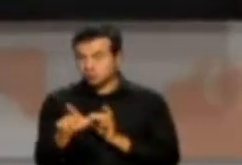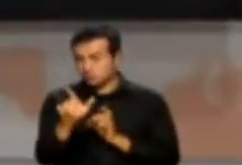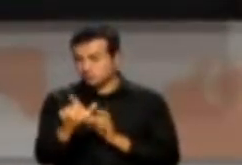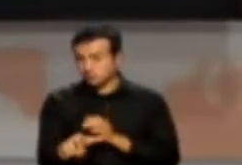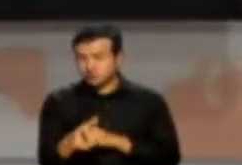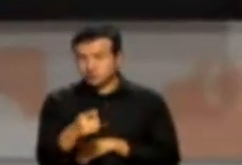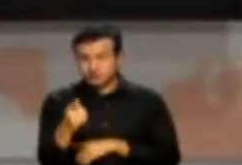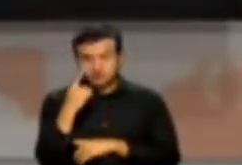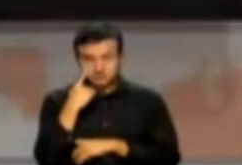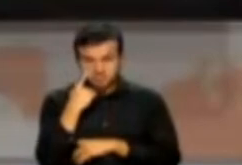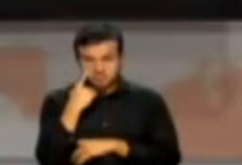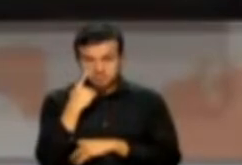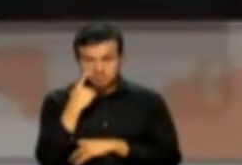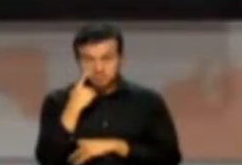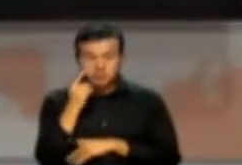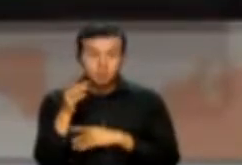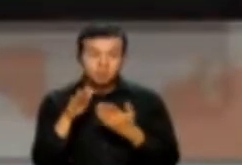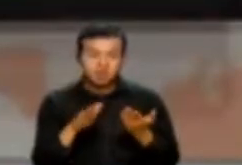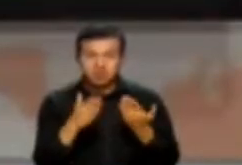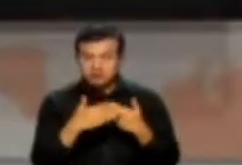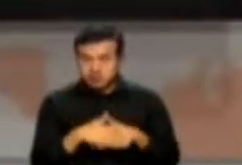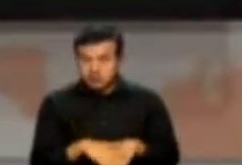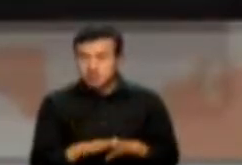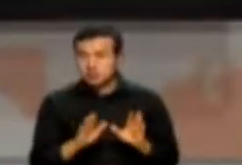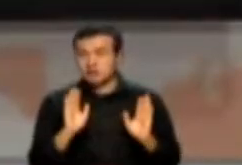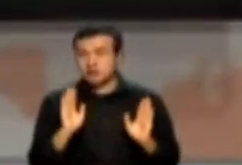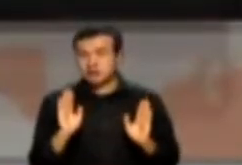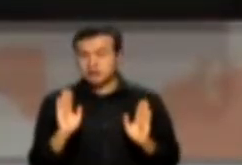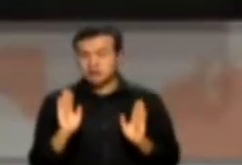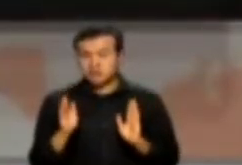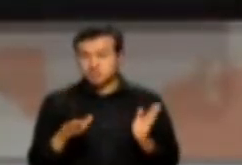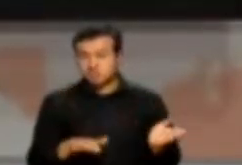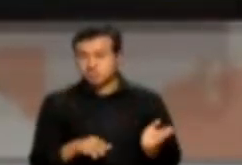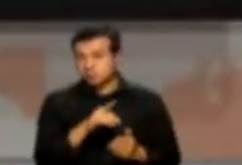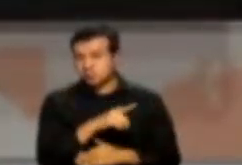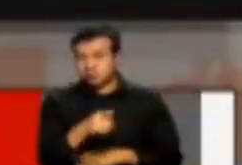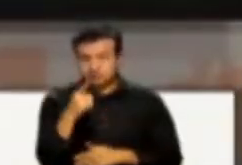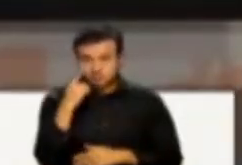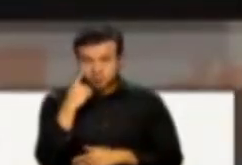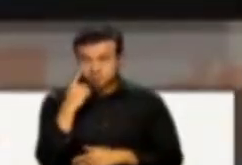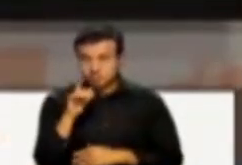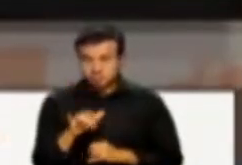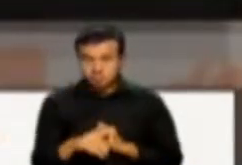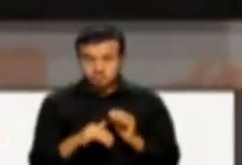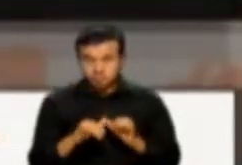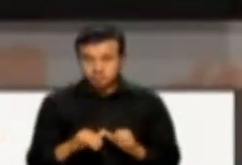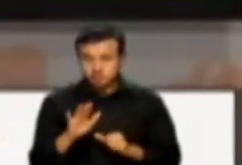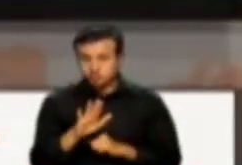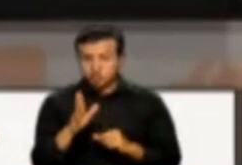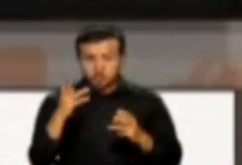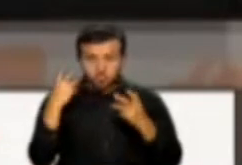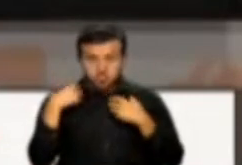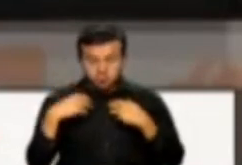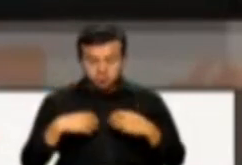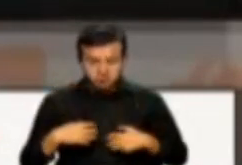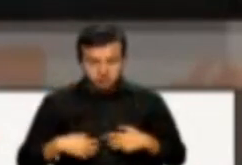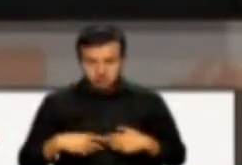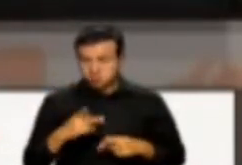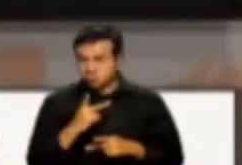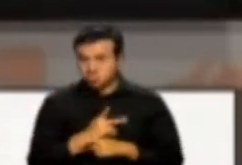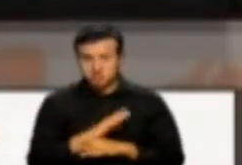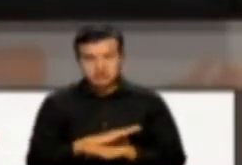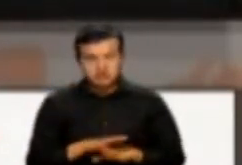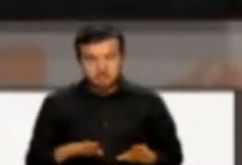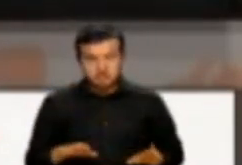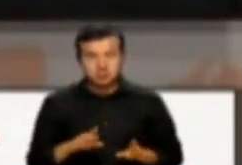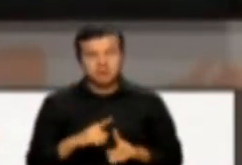tiene muerte encefálica más no muerte funcional es decir sus órganos siguen siendo per fundidos